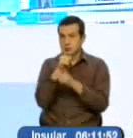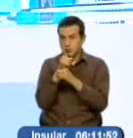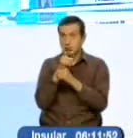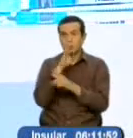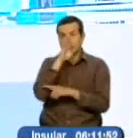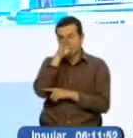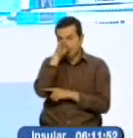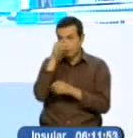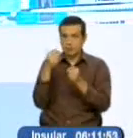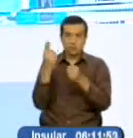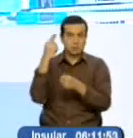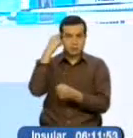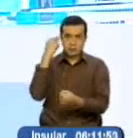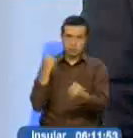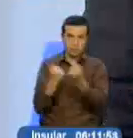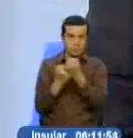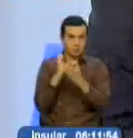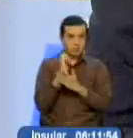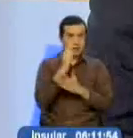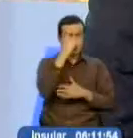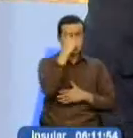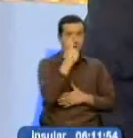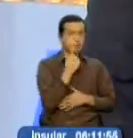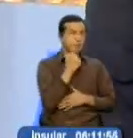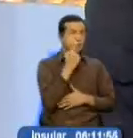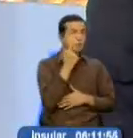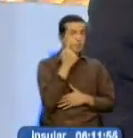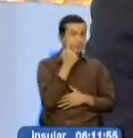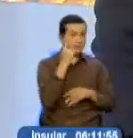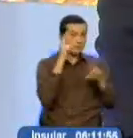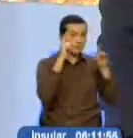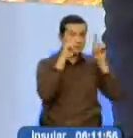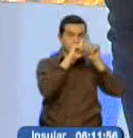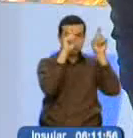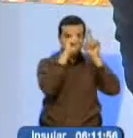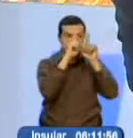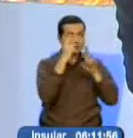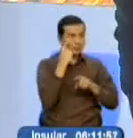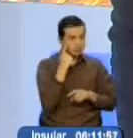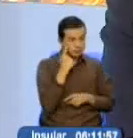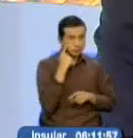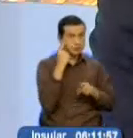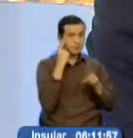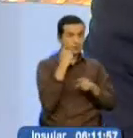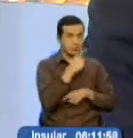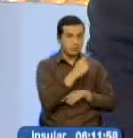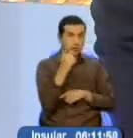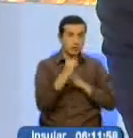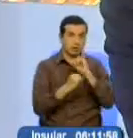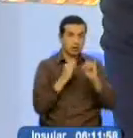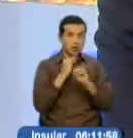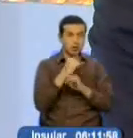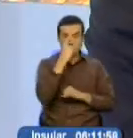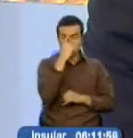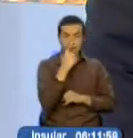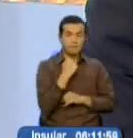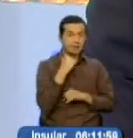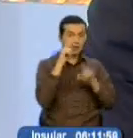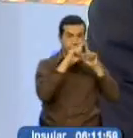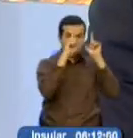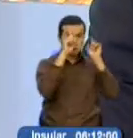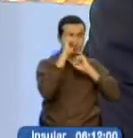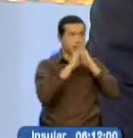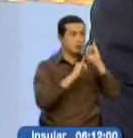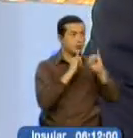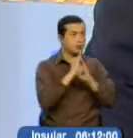redunde en beneficio del Estado. El perfil de los interesados, y me refiero fundamentalmente a las internacionales, a las